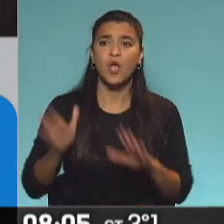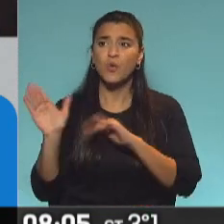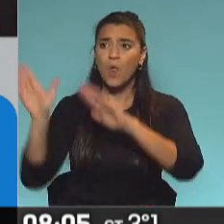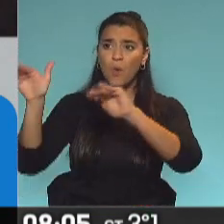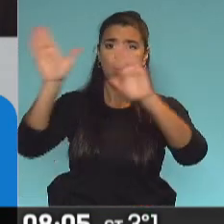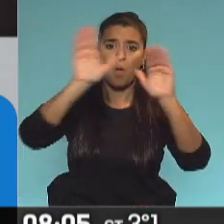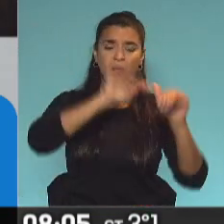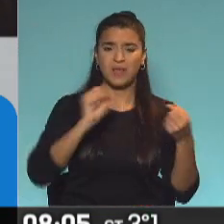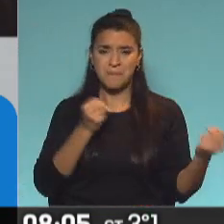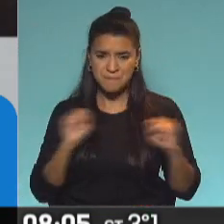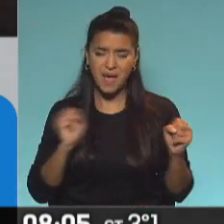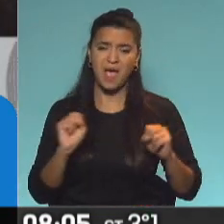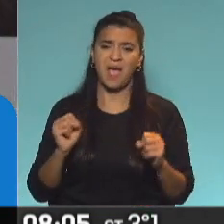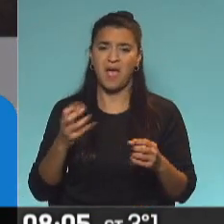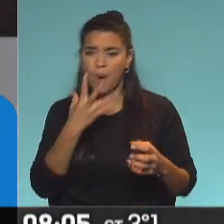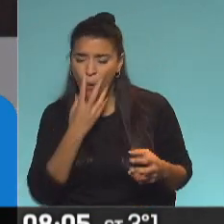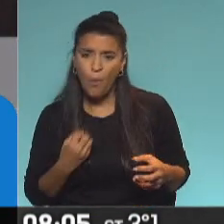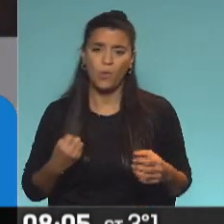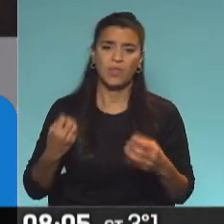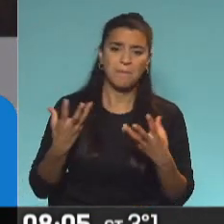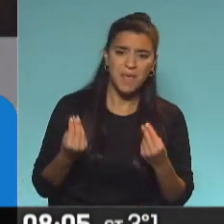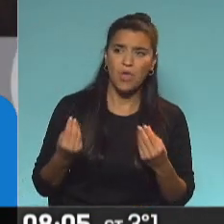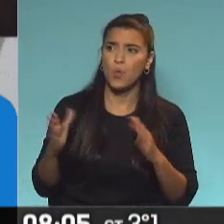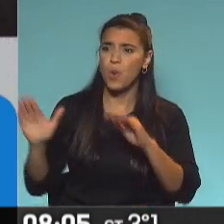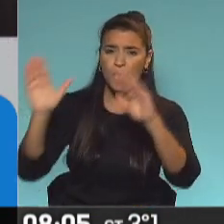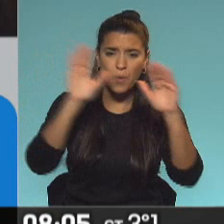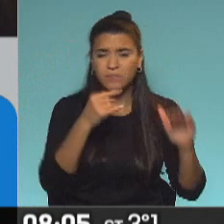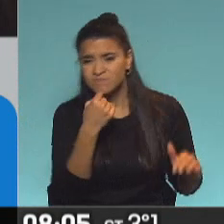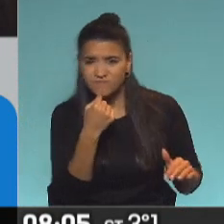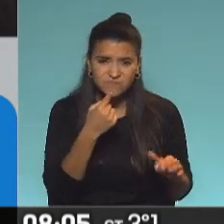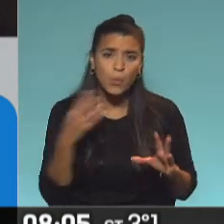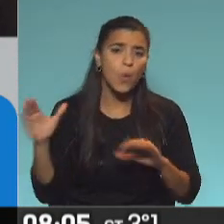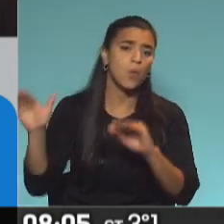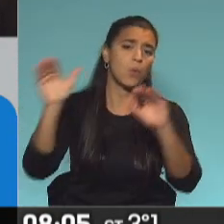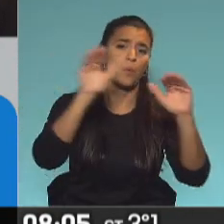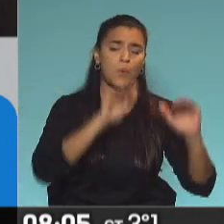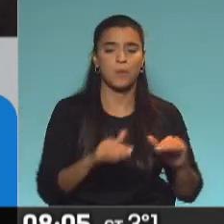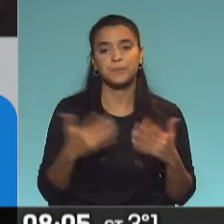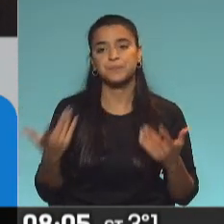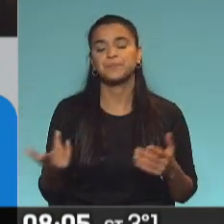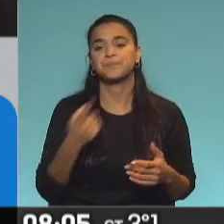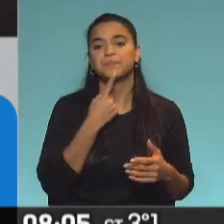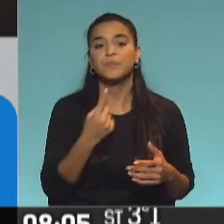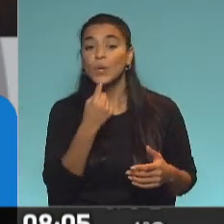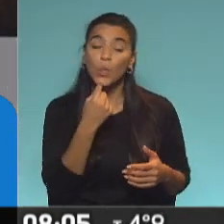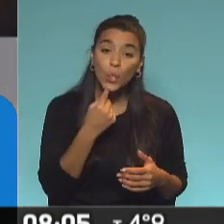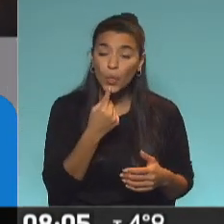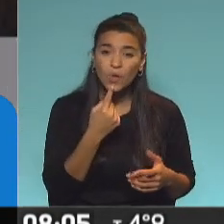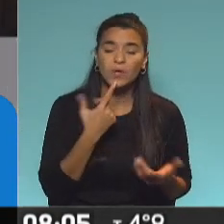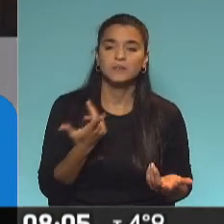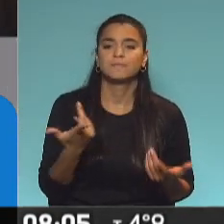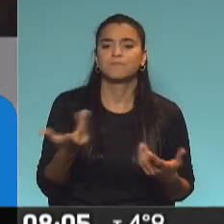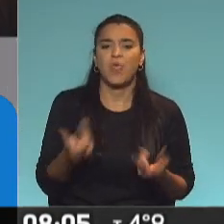epidemia de ansiedad, de angustia, de miedo, de incertidumbre. Y la incertidumbre